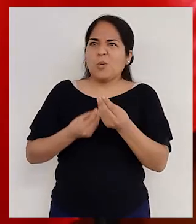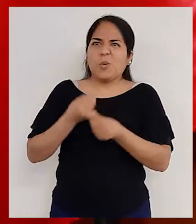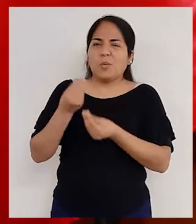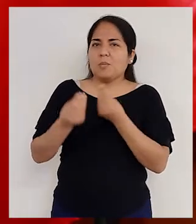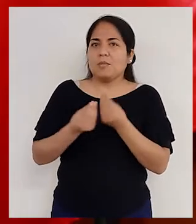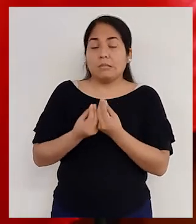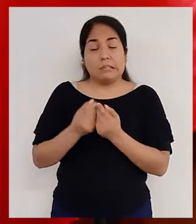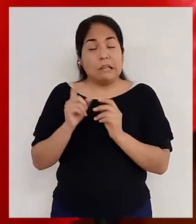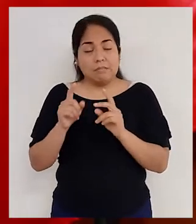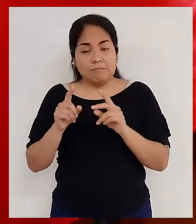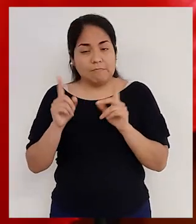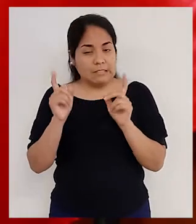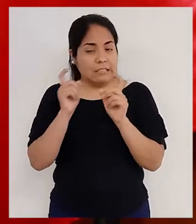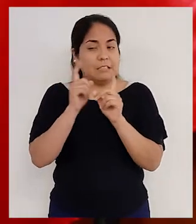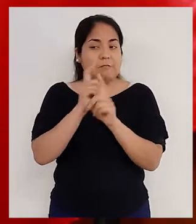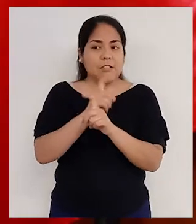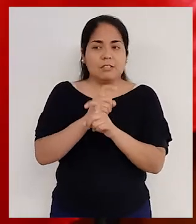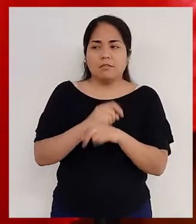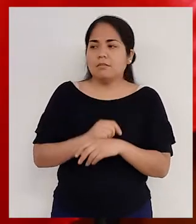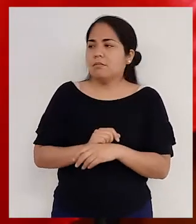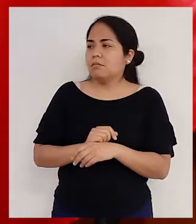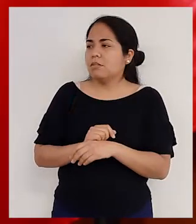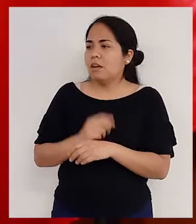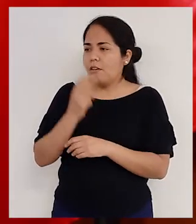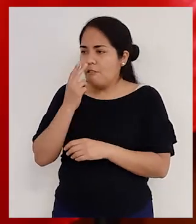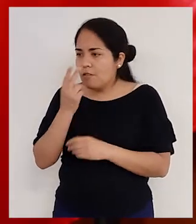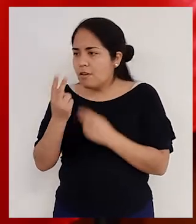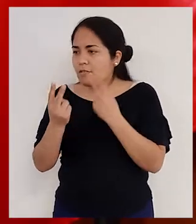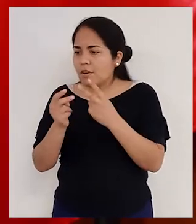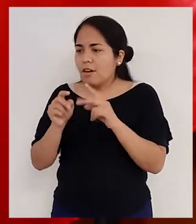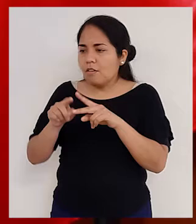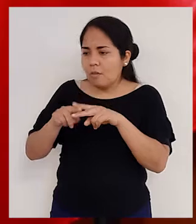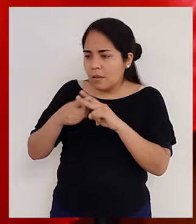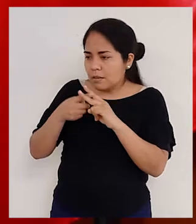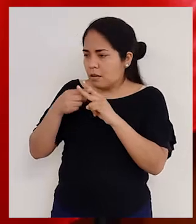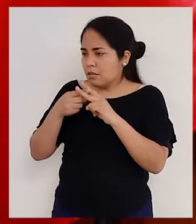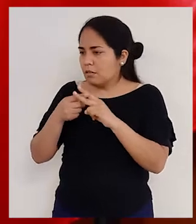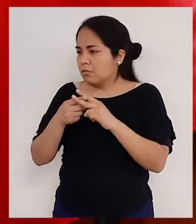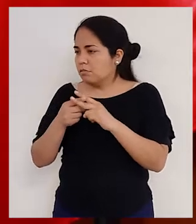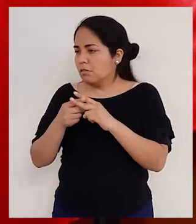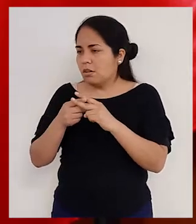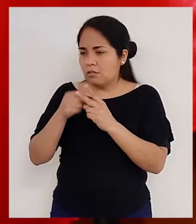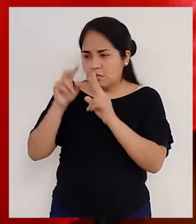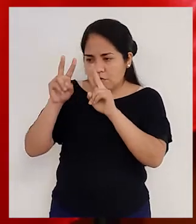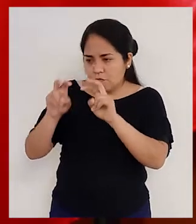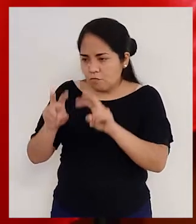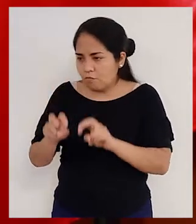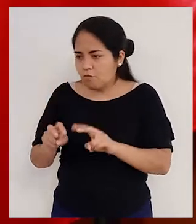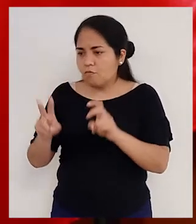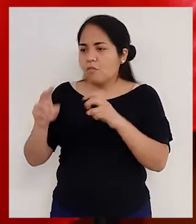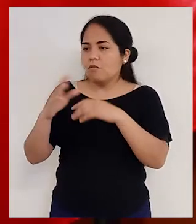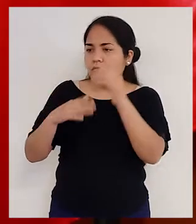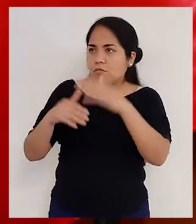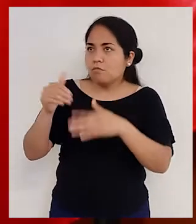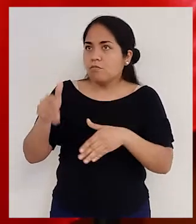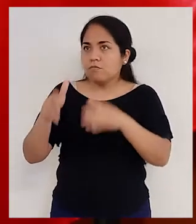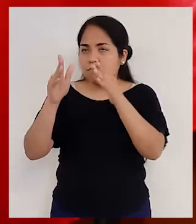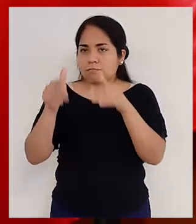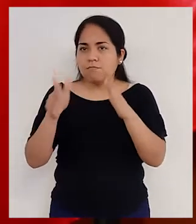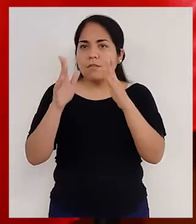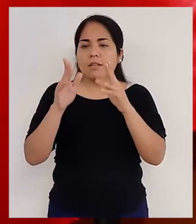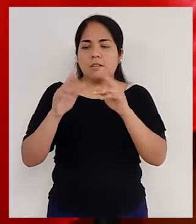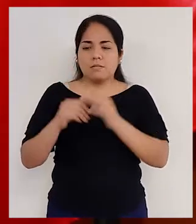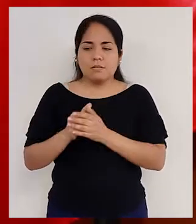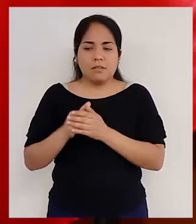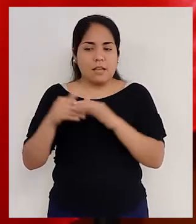Hacer una medición de eso sería difícil, porque tendríamos que empezar a tocar todos los aspectos, empezar a ver si es accesible en términos de